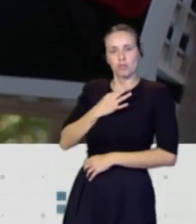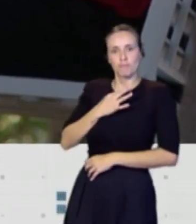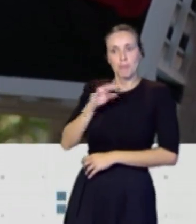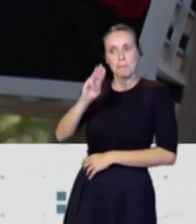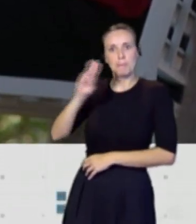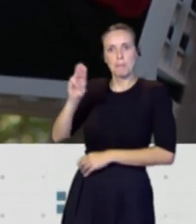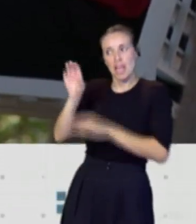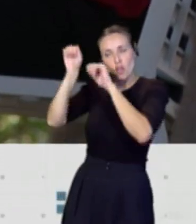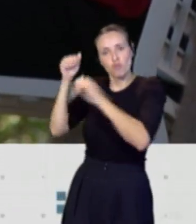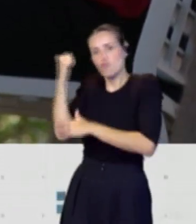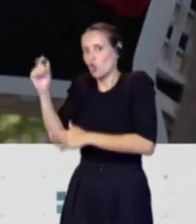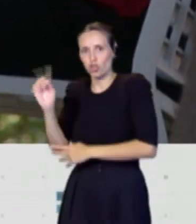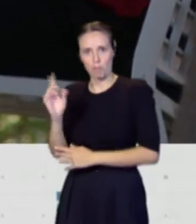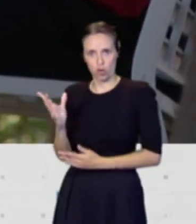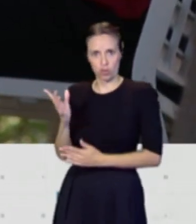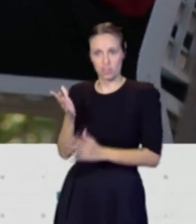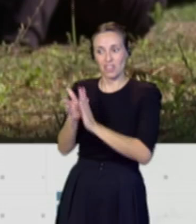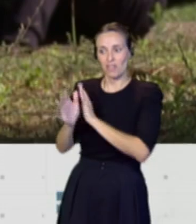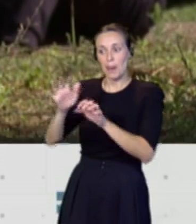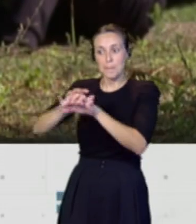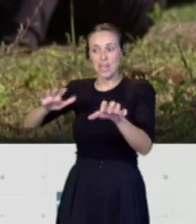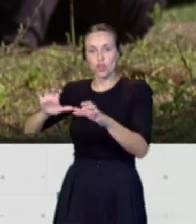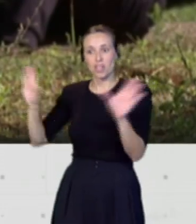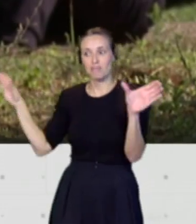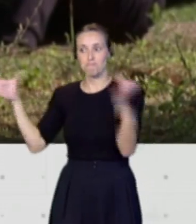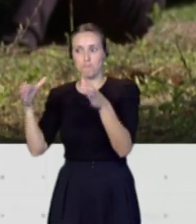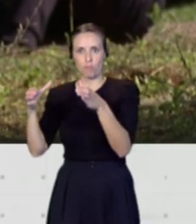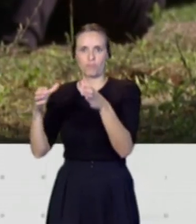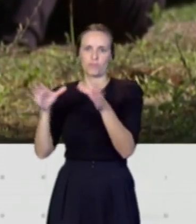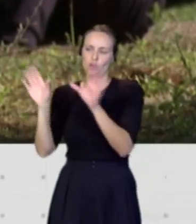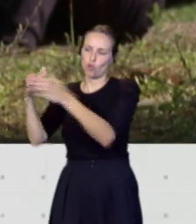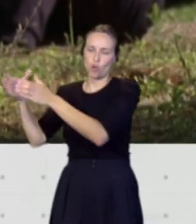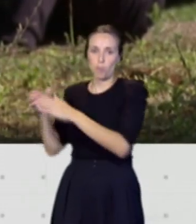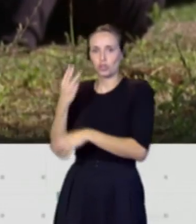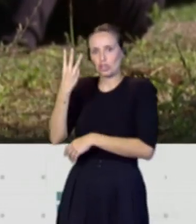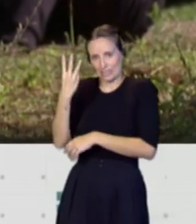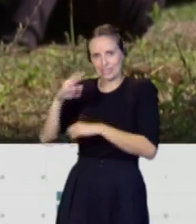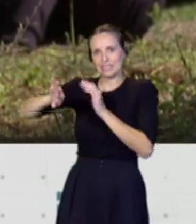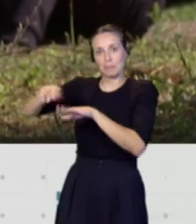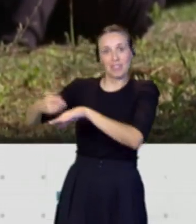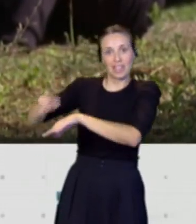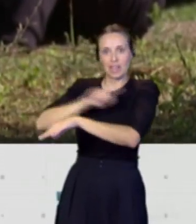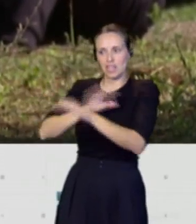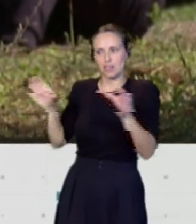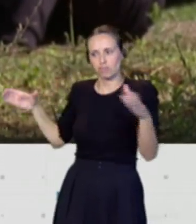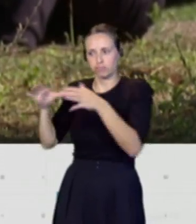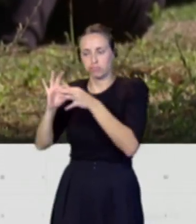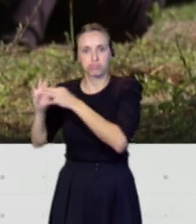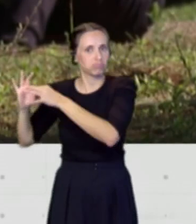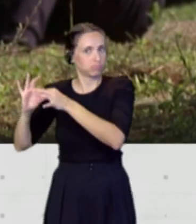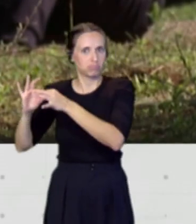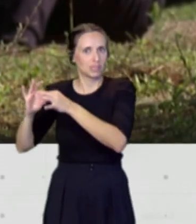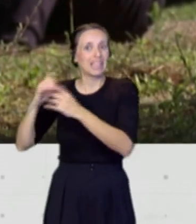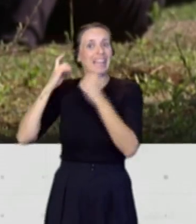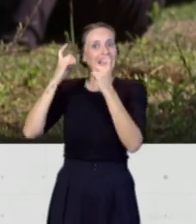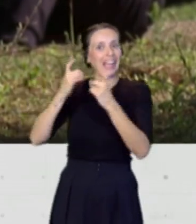para que el Partido Popular no conforme mayorías con las tres extremas derechas que están representadas en el Parlamento y para que von der Leyen adquiera